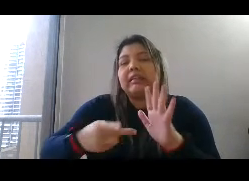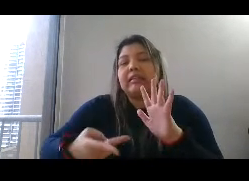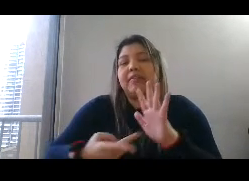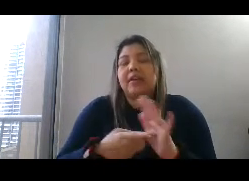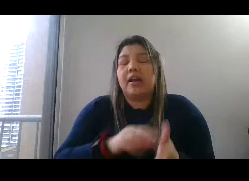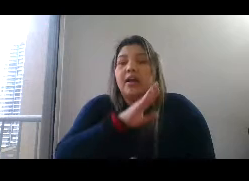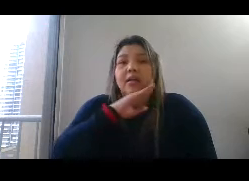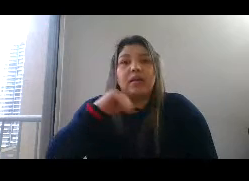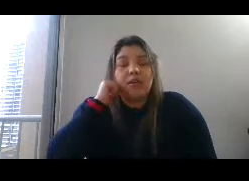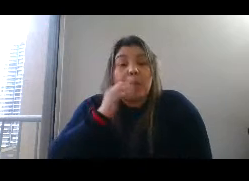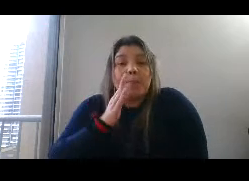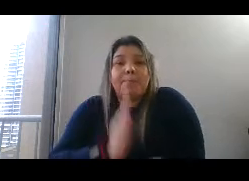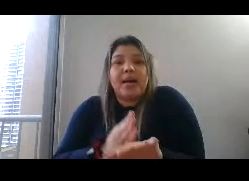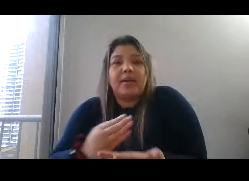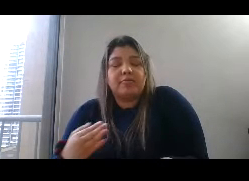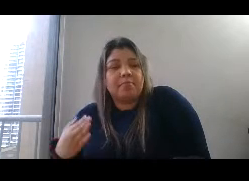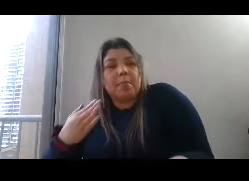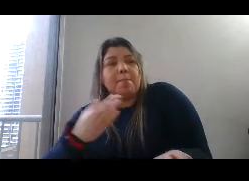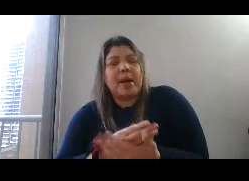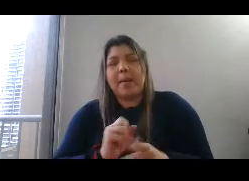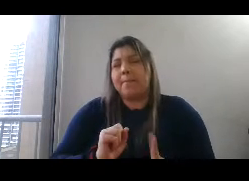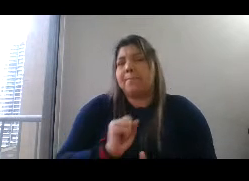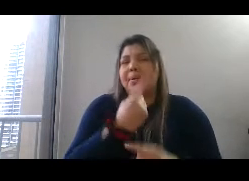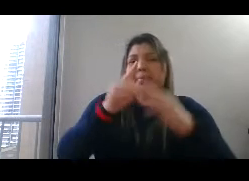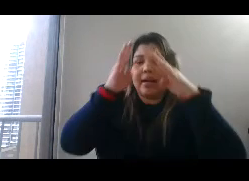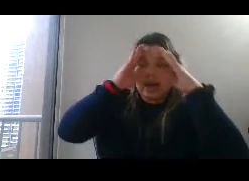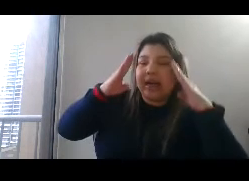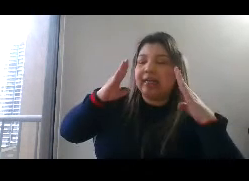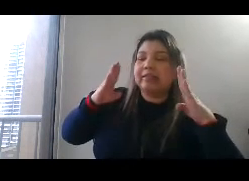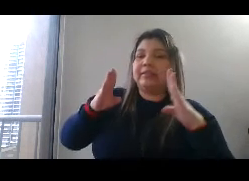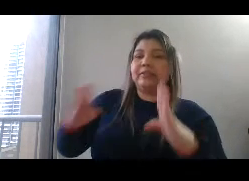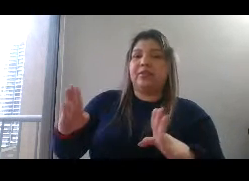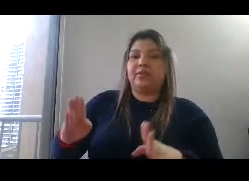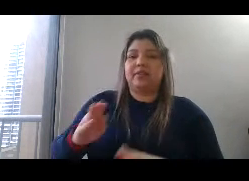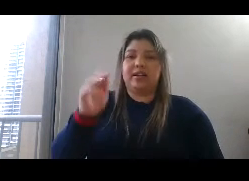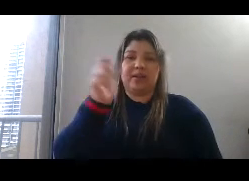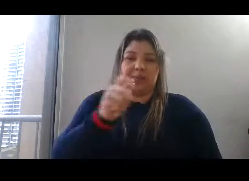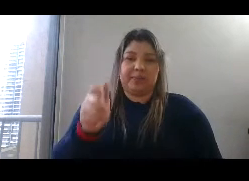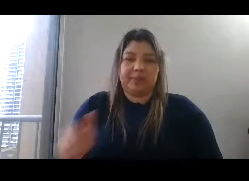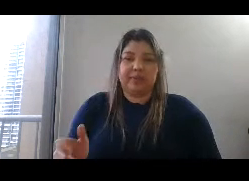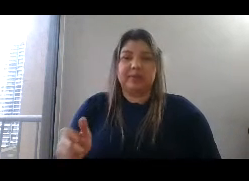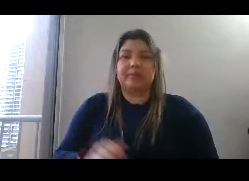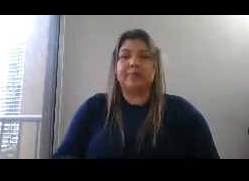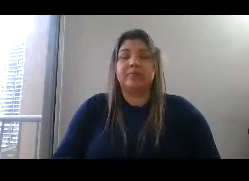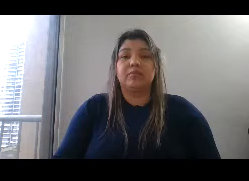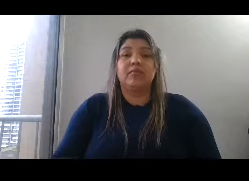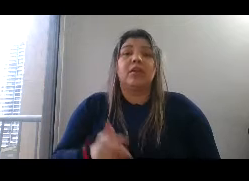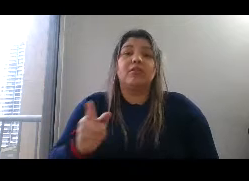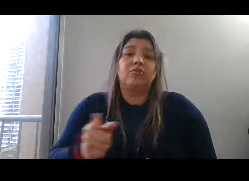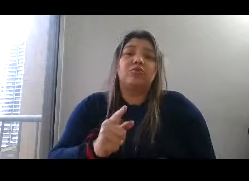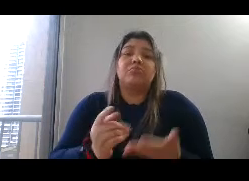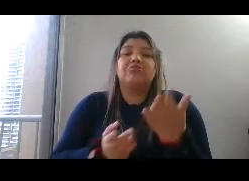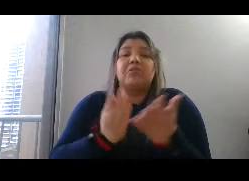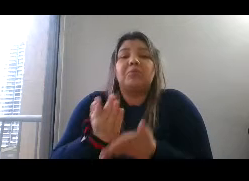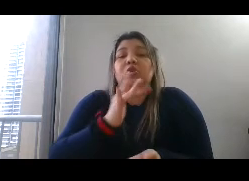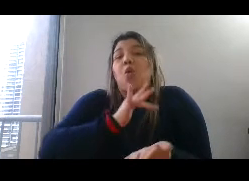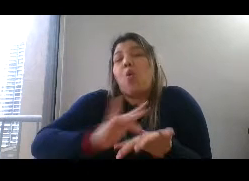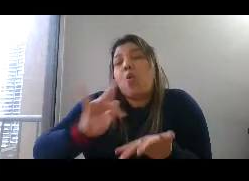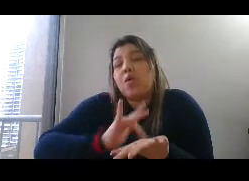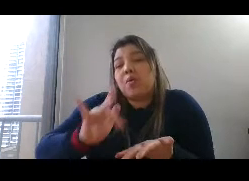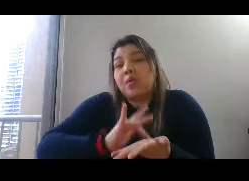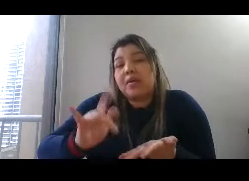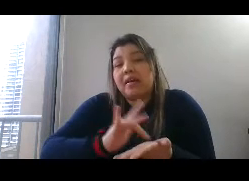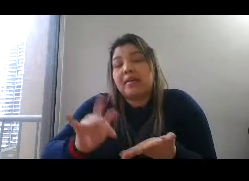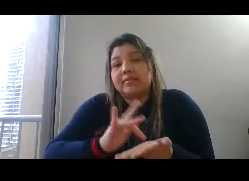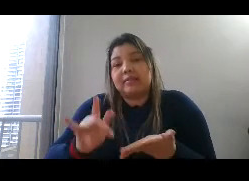pacientes, ¿cierto?, en los servicios que apliquen. En este caso hablamos de los servicios de urgencia, pero